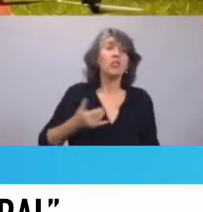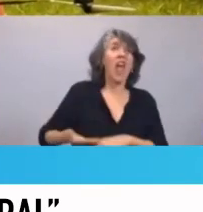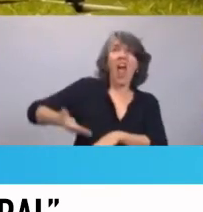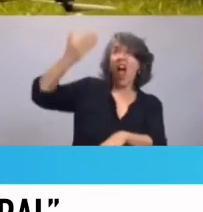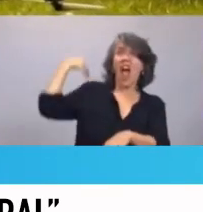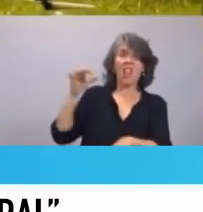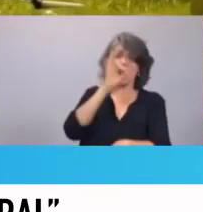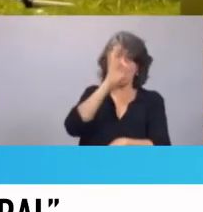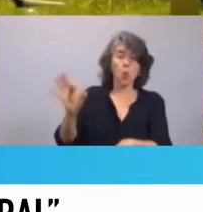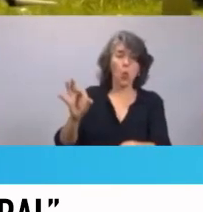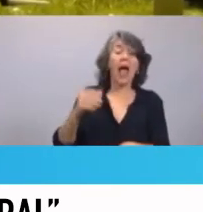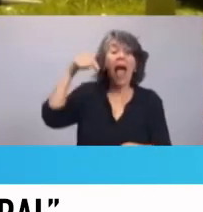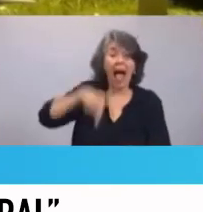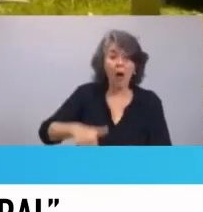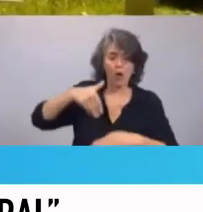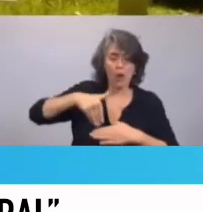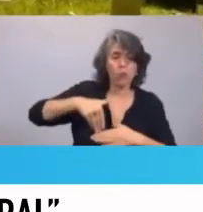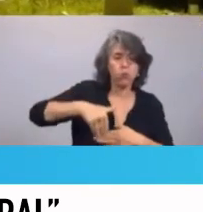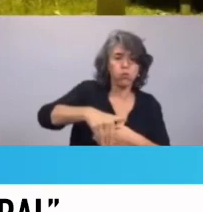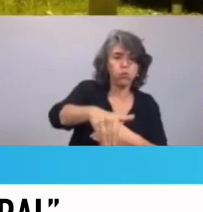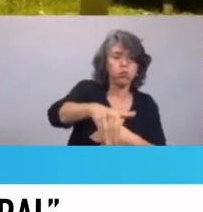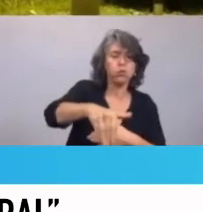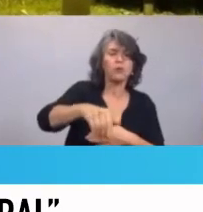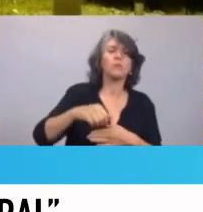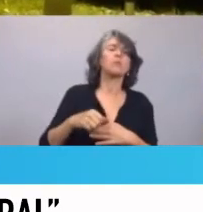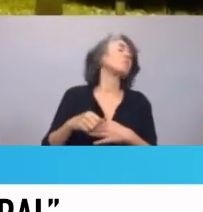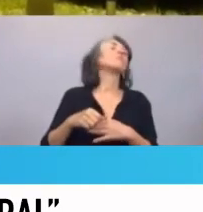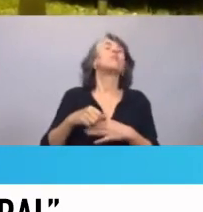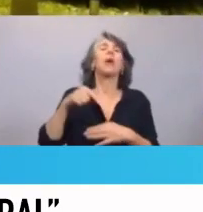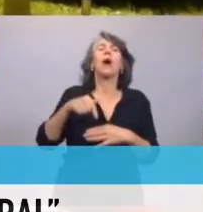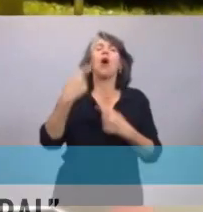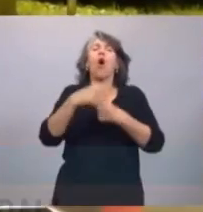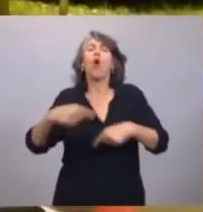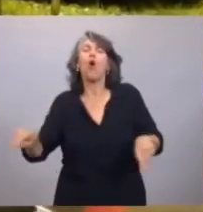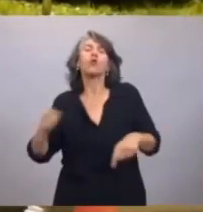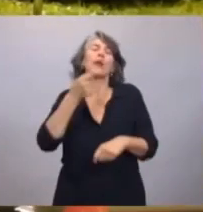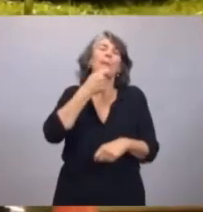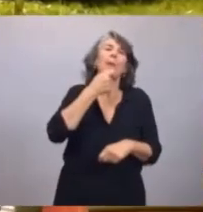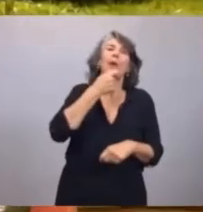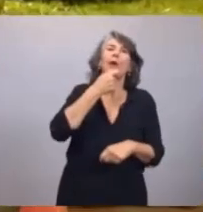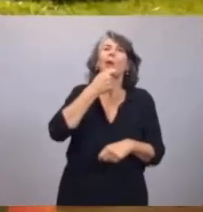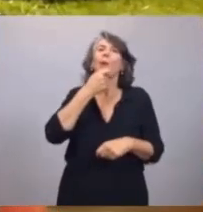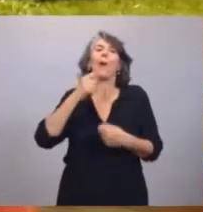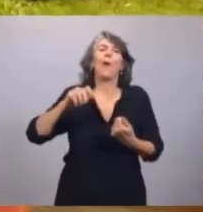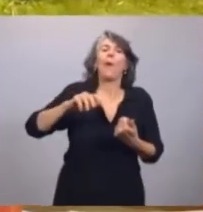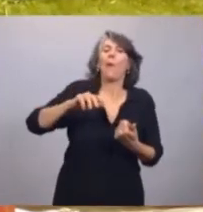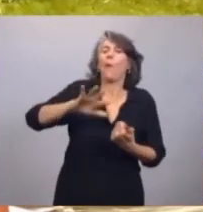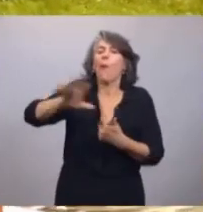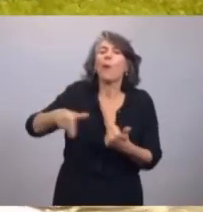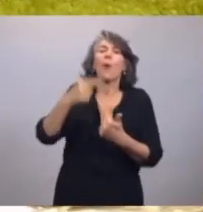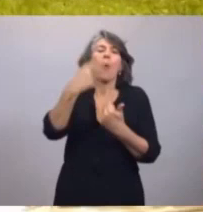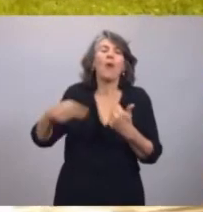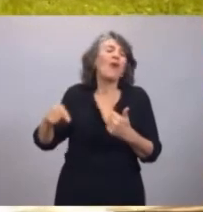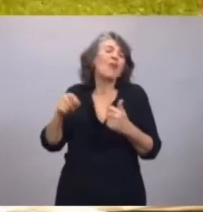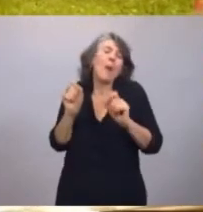creo que a partir de ahora los típicos delitos Rurales bueno acá vamos a ver algunos pero también abigeato todo lo que